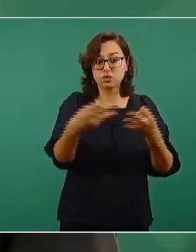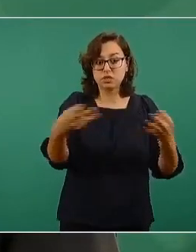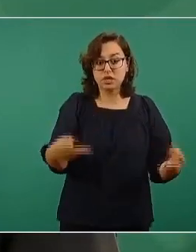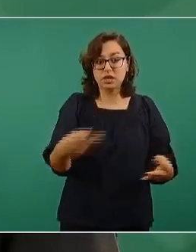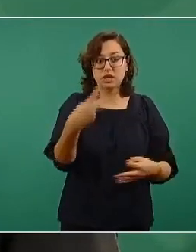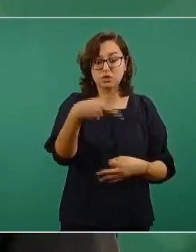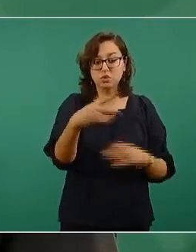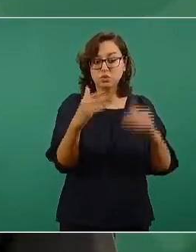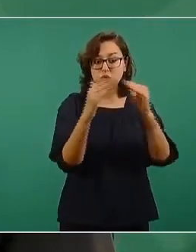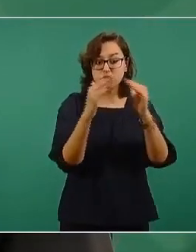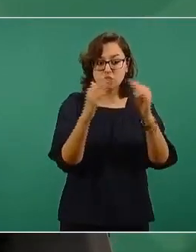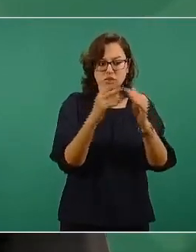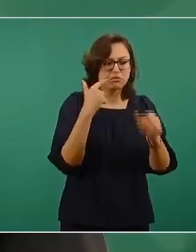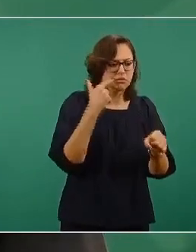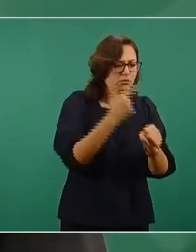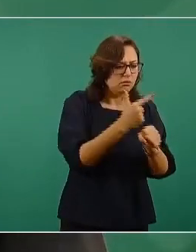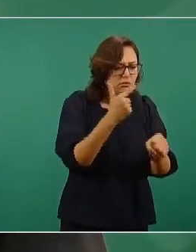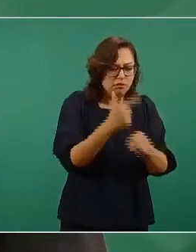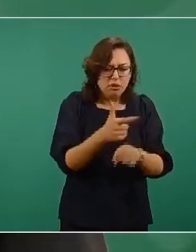se